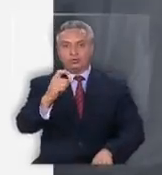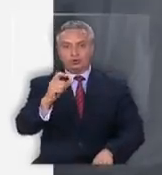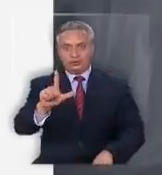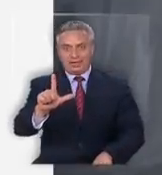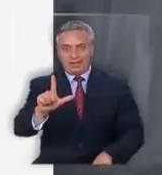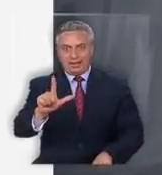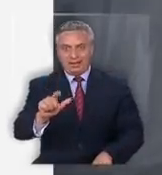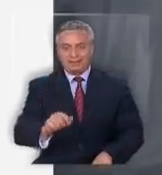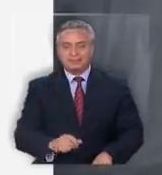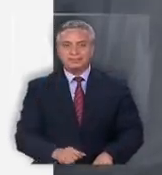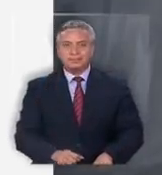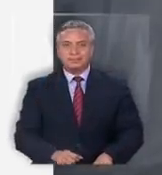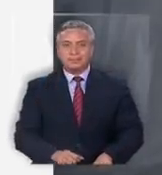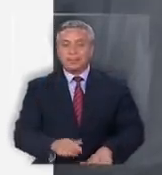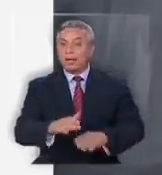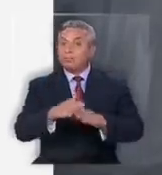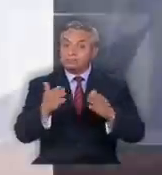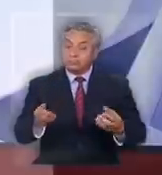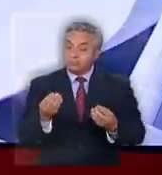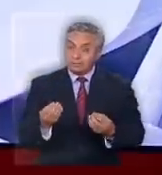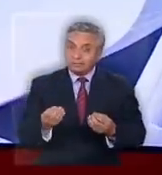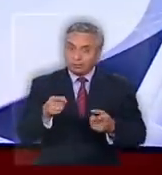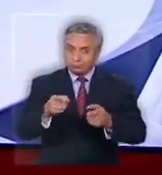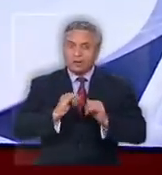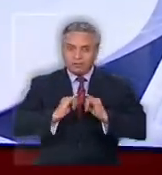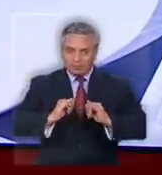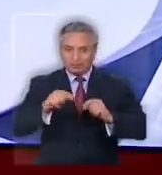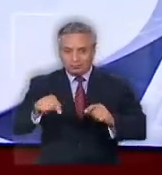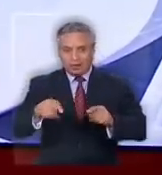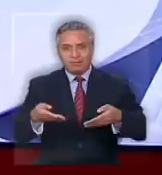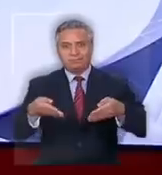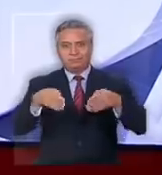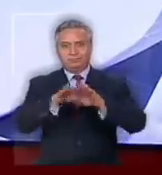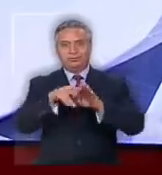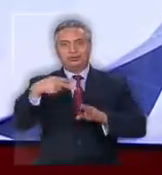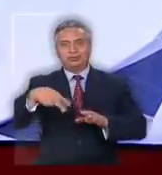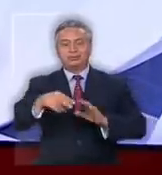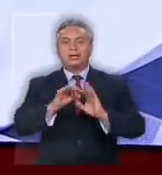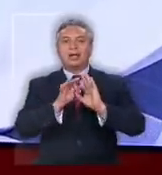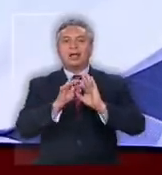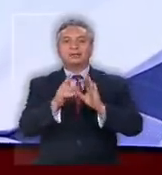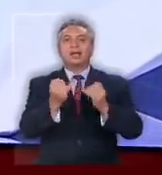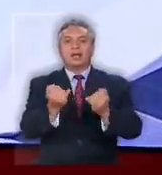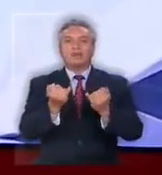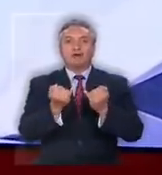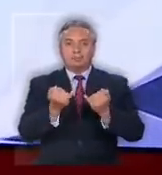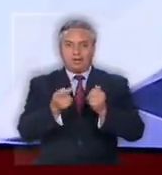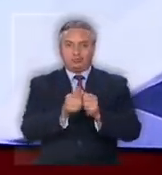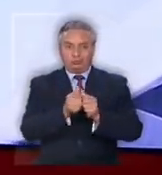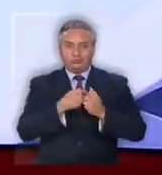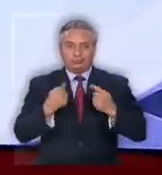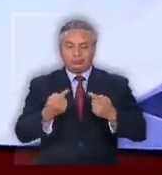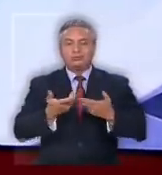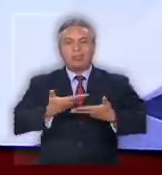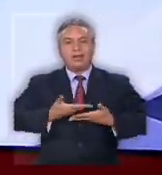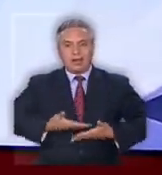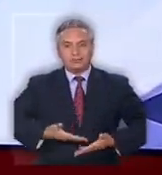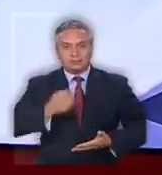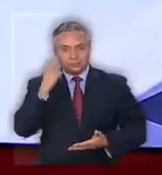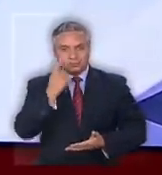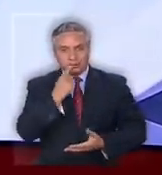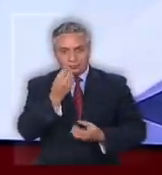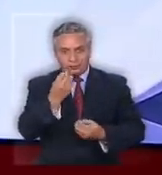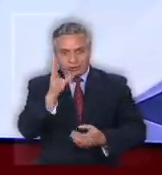24.cl. Bien, pues, con esta información estamos terminando las noticias. Le damos las gracias por informarse junto a nosotros. Que descanse, que tenga una buena jornada.